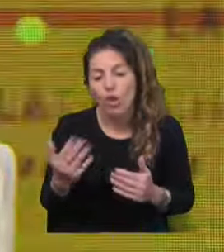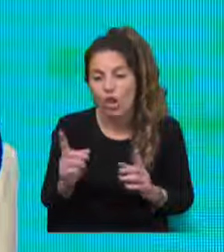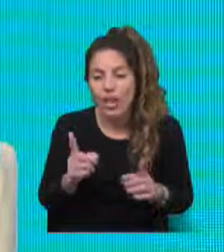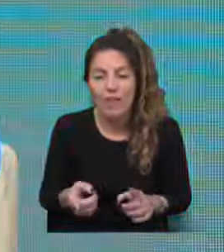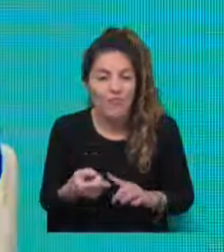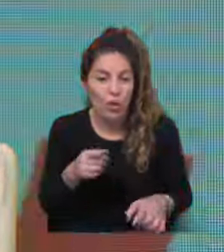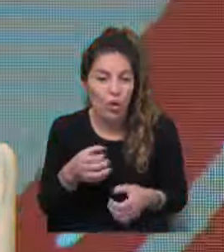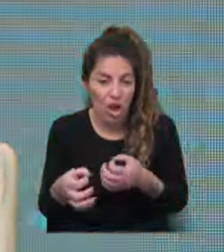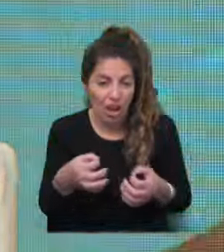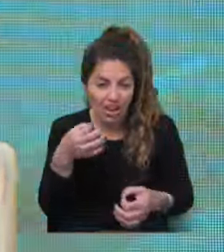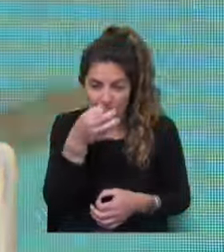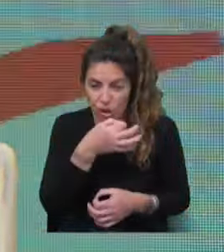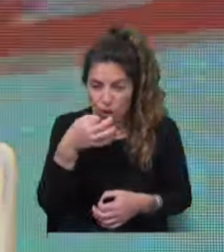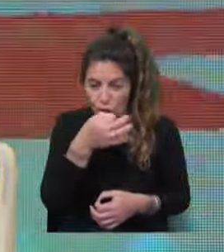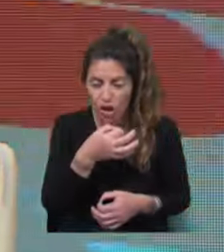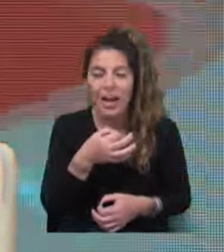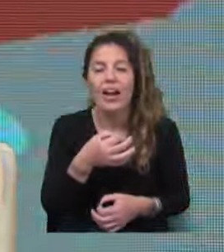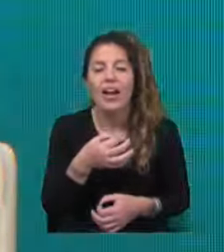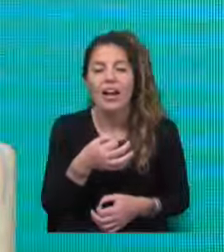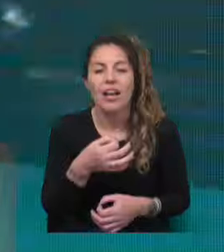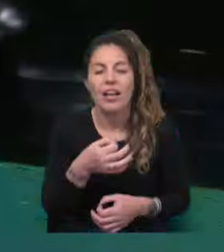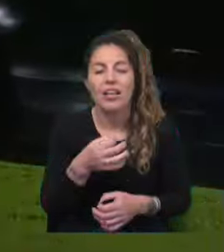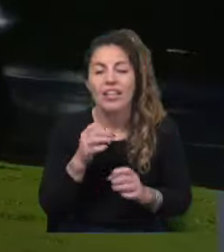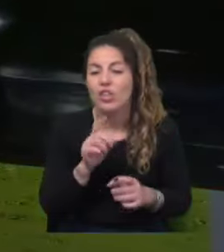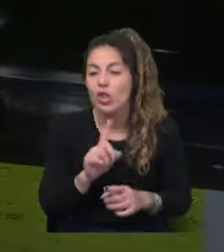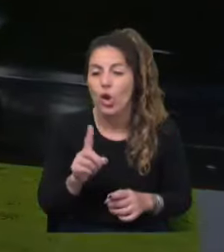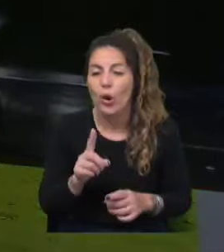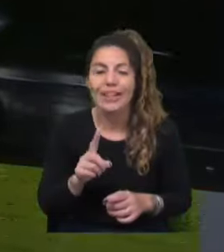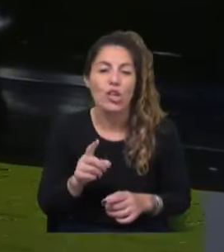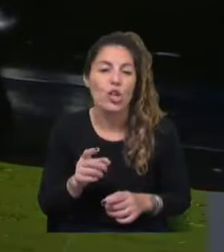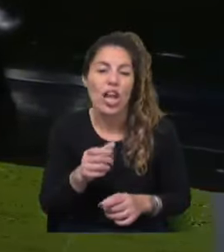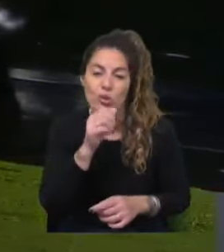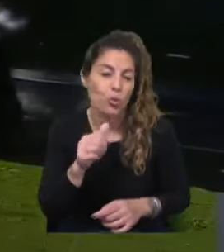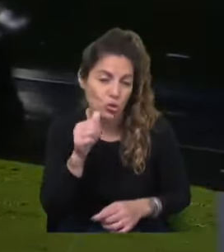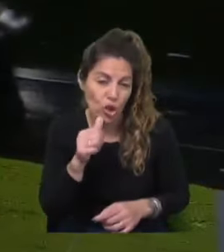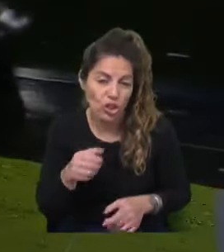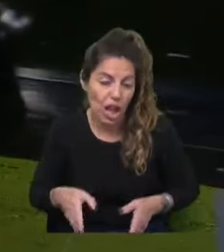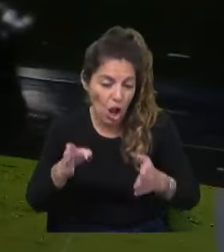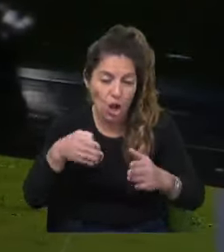al narcotráfico, que era como el tema de fondo, tampoco es la bala de plata, ¿no? Porque los escáneres,